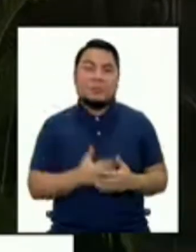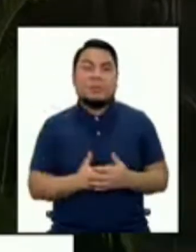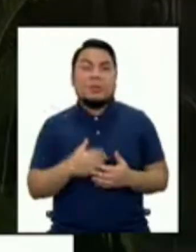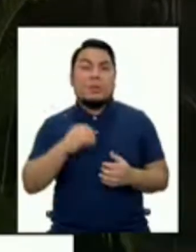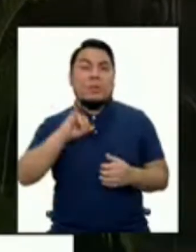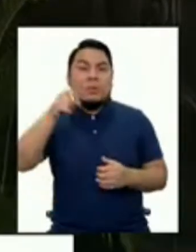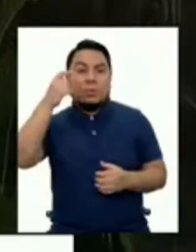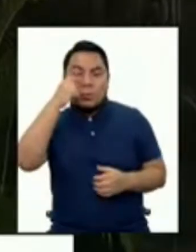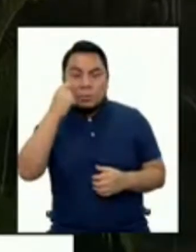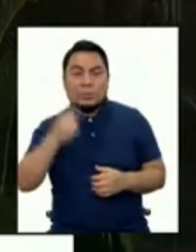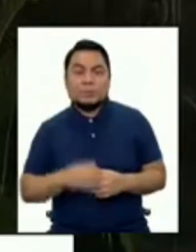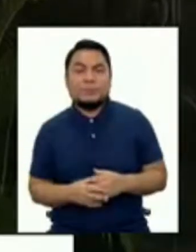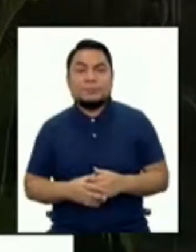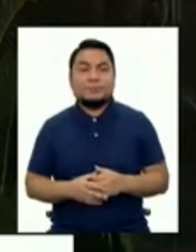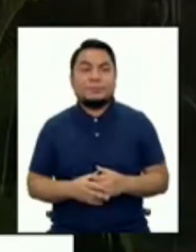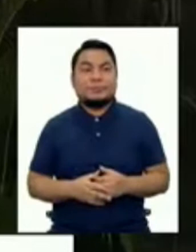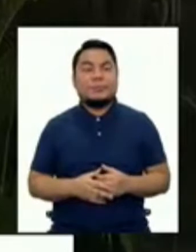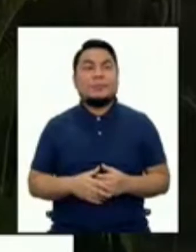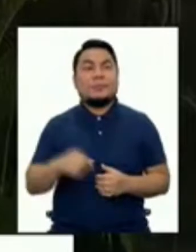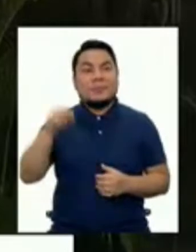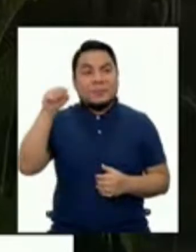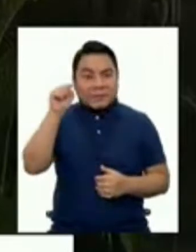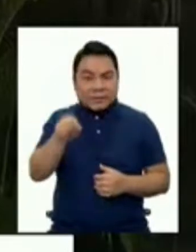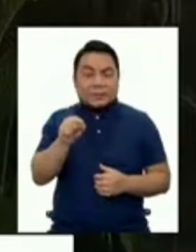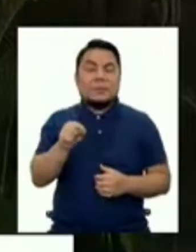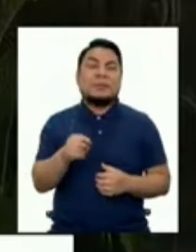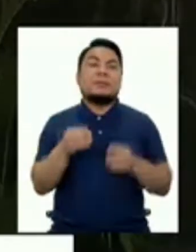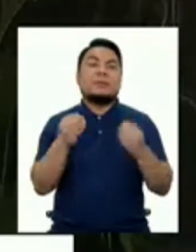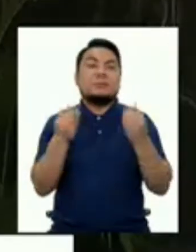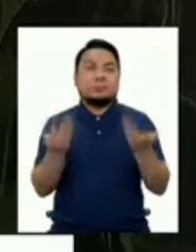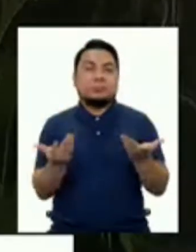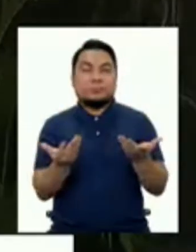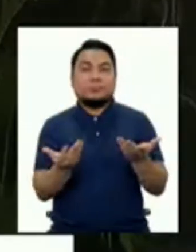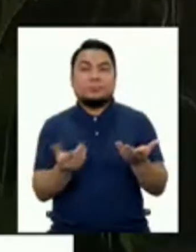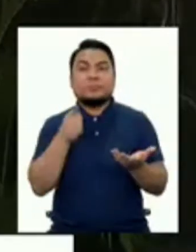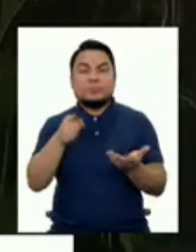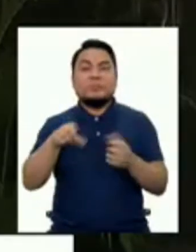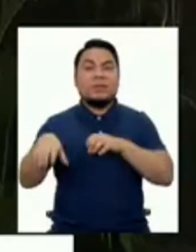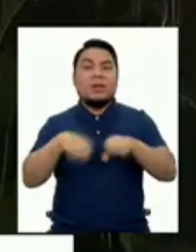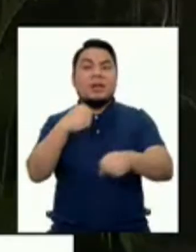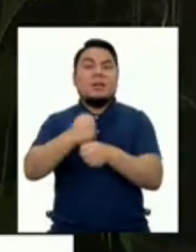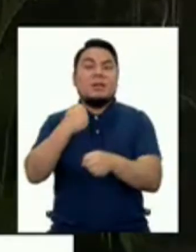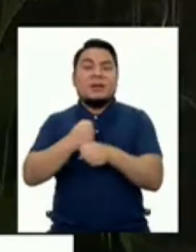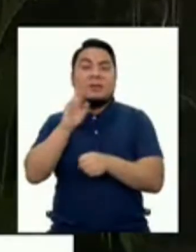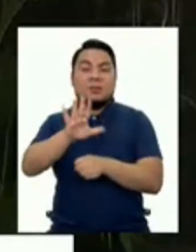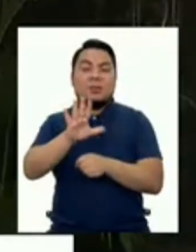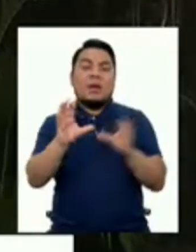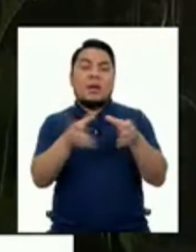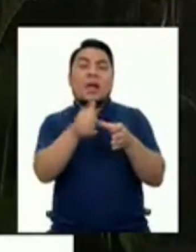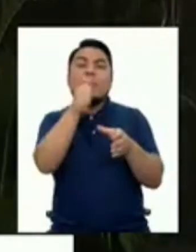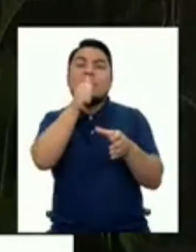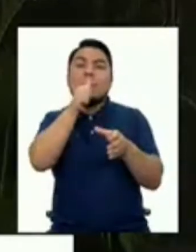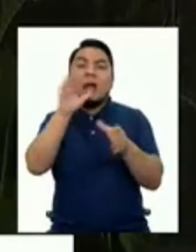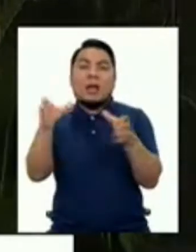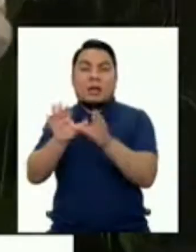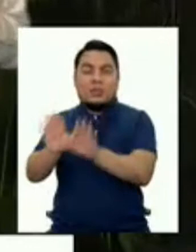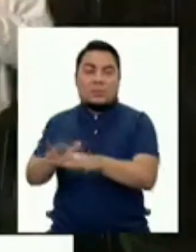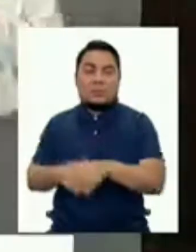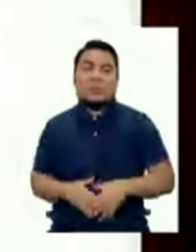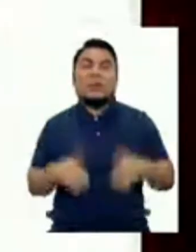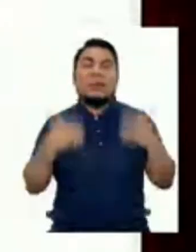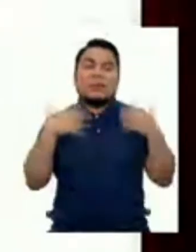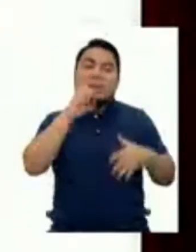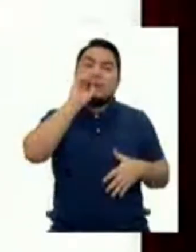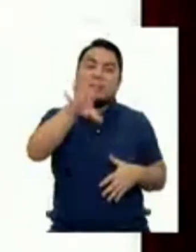y junio. Y esto es básicamente la actividad económica del sector privado. Como lo hemos